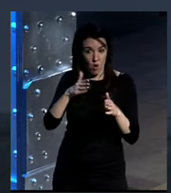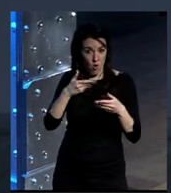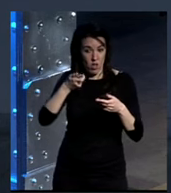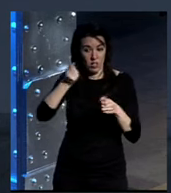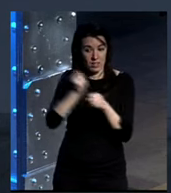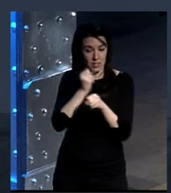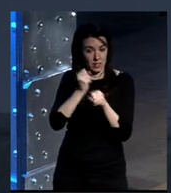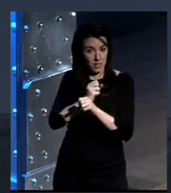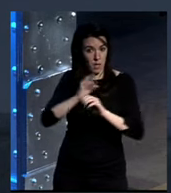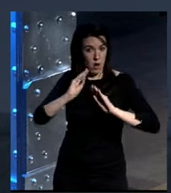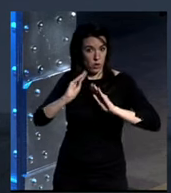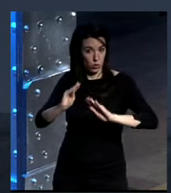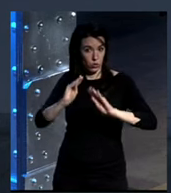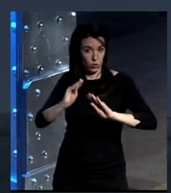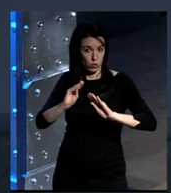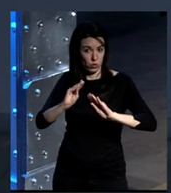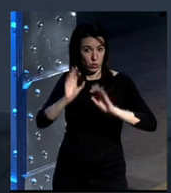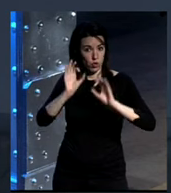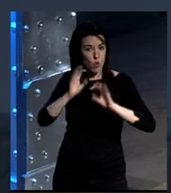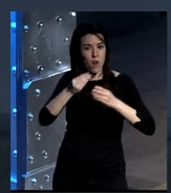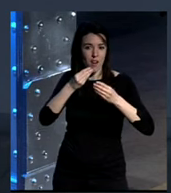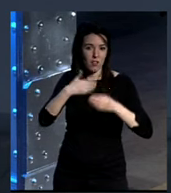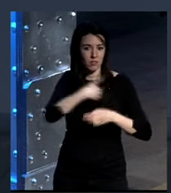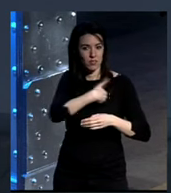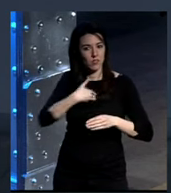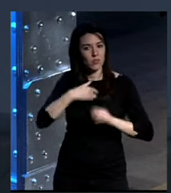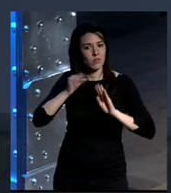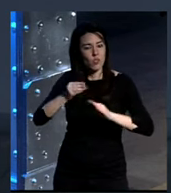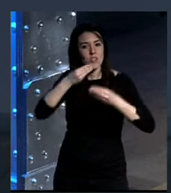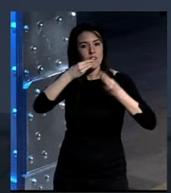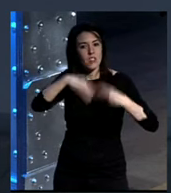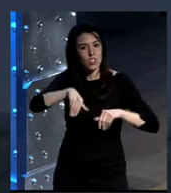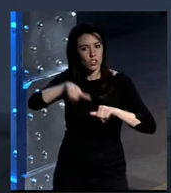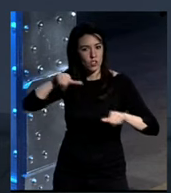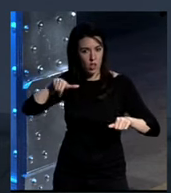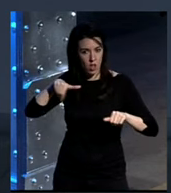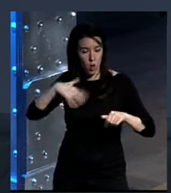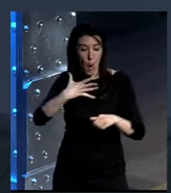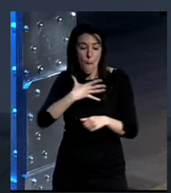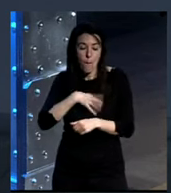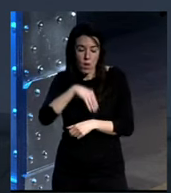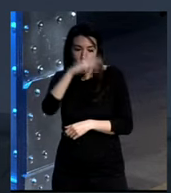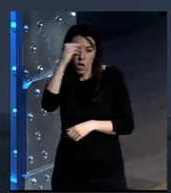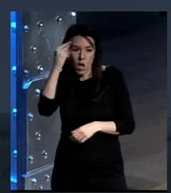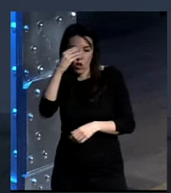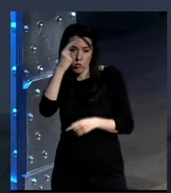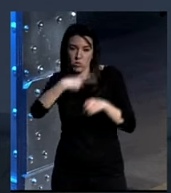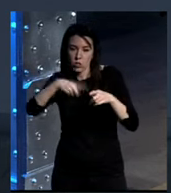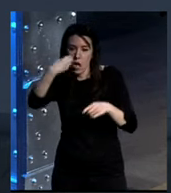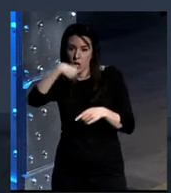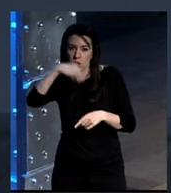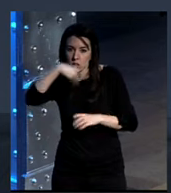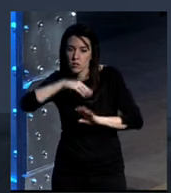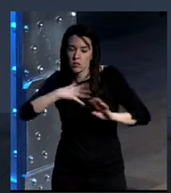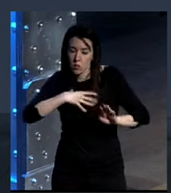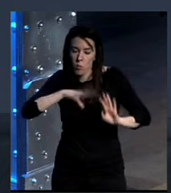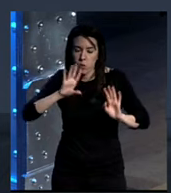Sebastián Olivé como historiador. Es posible que me deje algo.